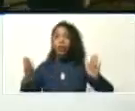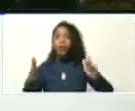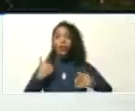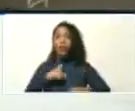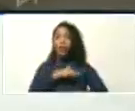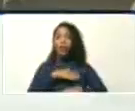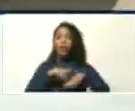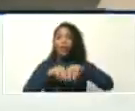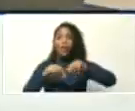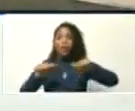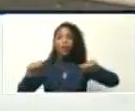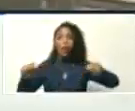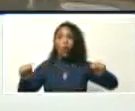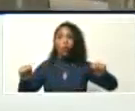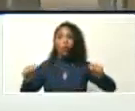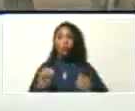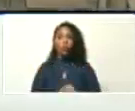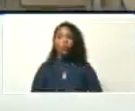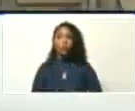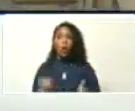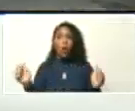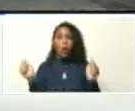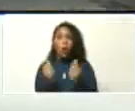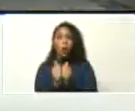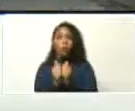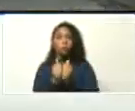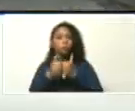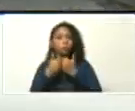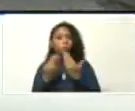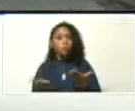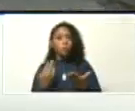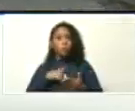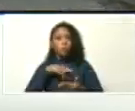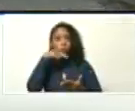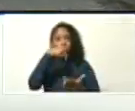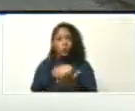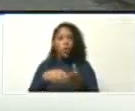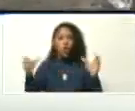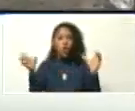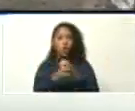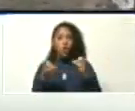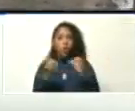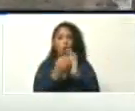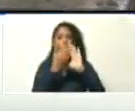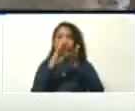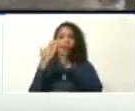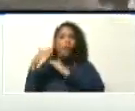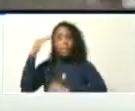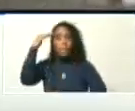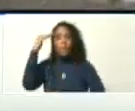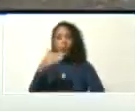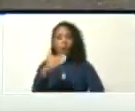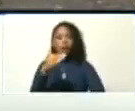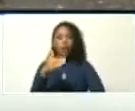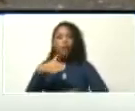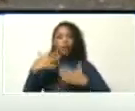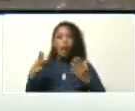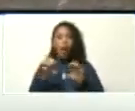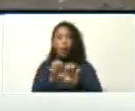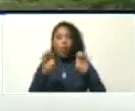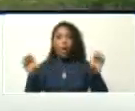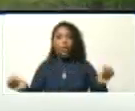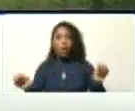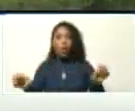nuestro territorio, con las que hemos llamado Brigadas Comunitarias Militares de Educación,